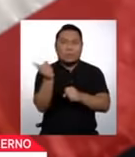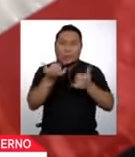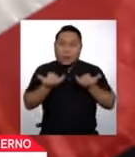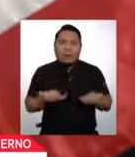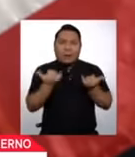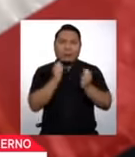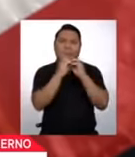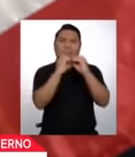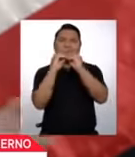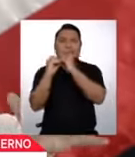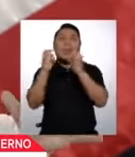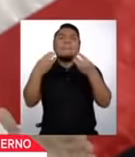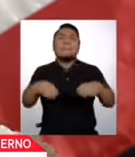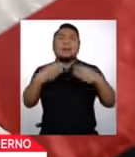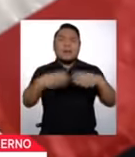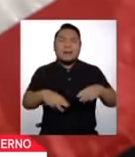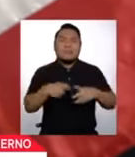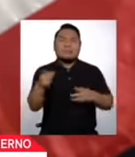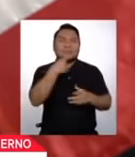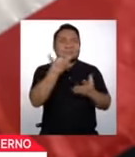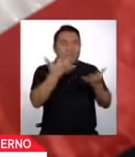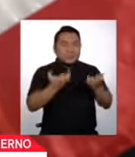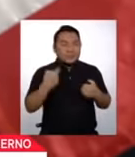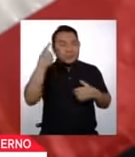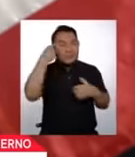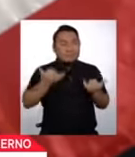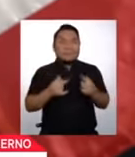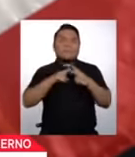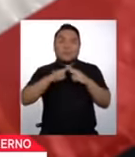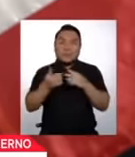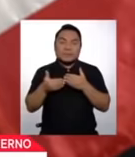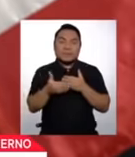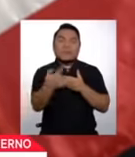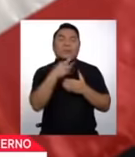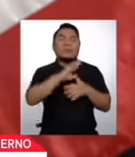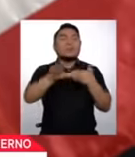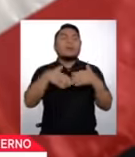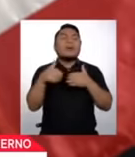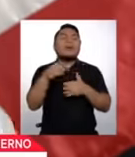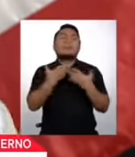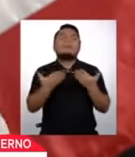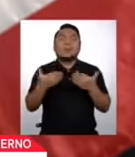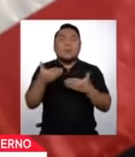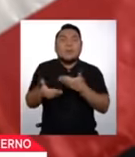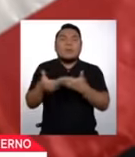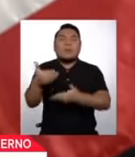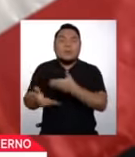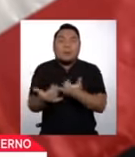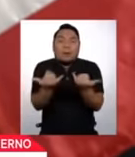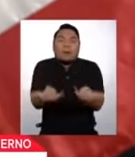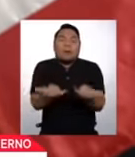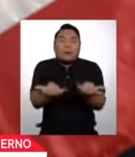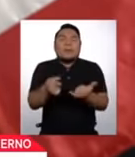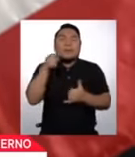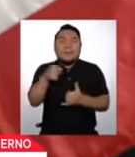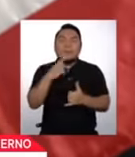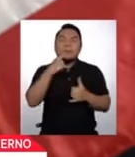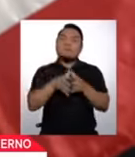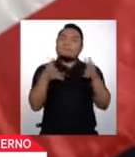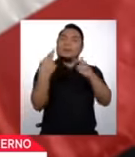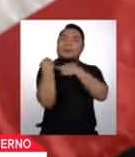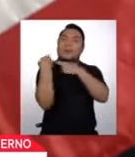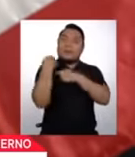tenemos que hacerlo. Si queremos contener y de aquí y comenzar las actividades de manera gradual, tenemos que hacerlo ahora. Y esa es una gran